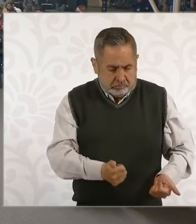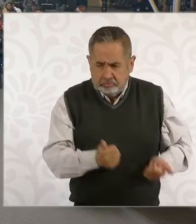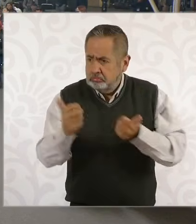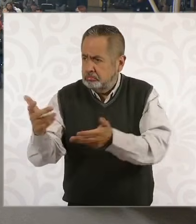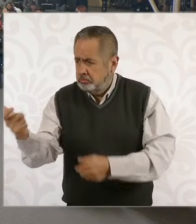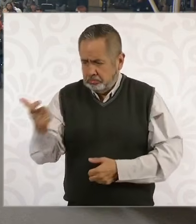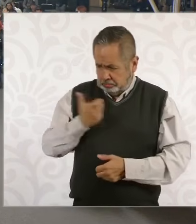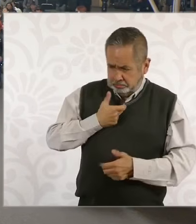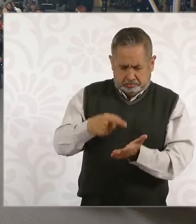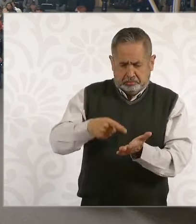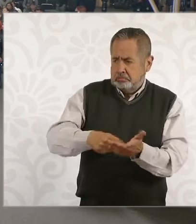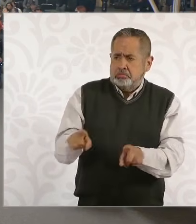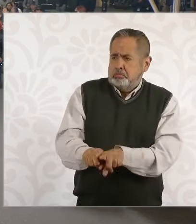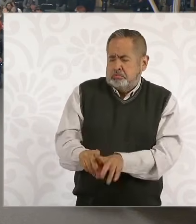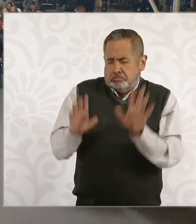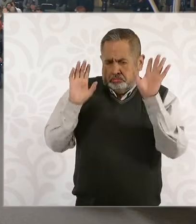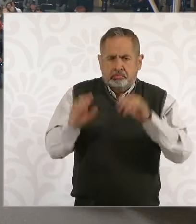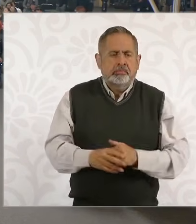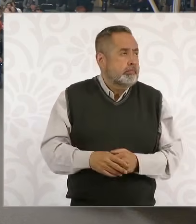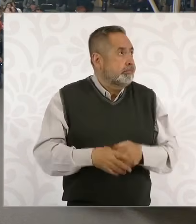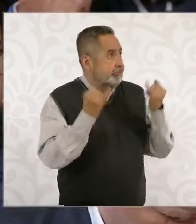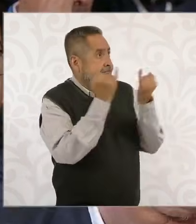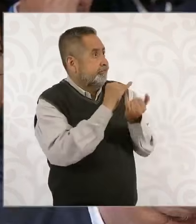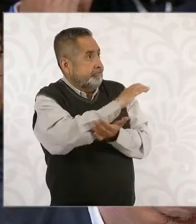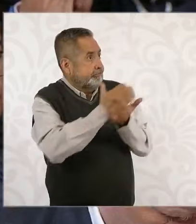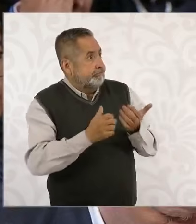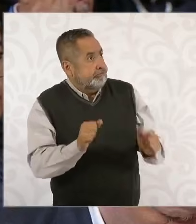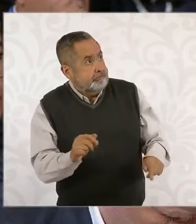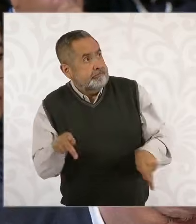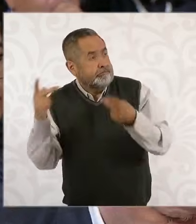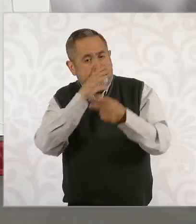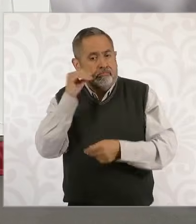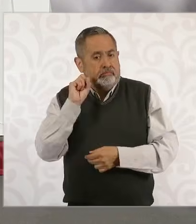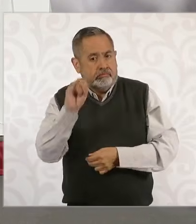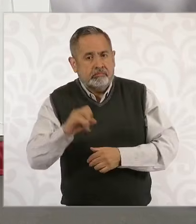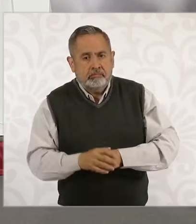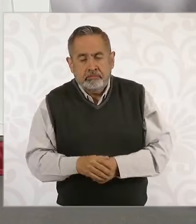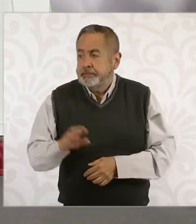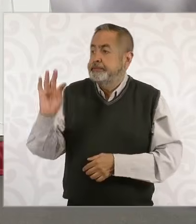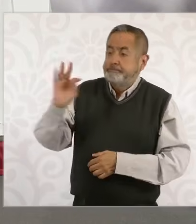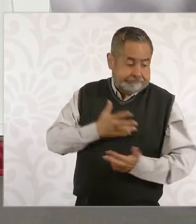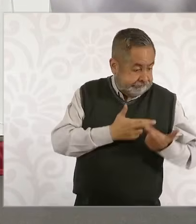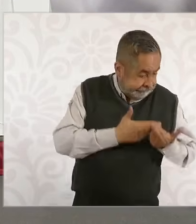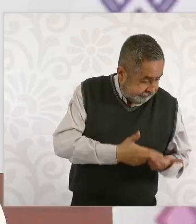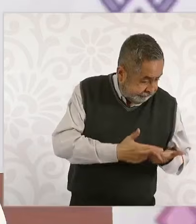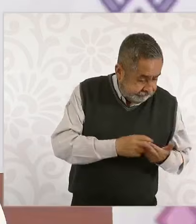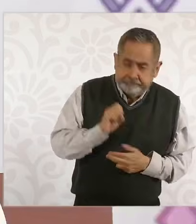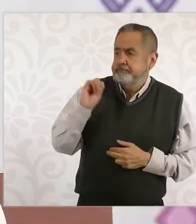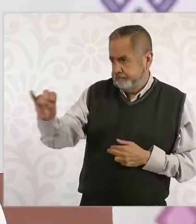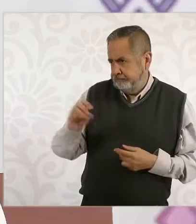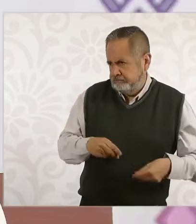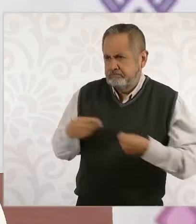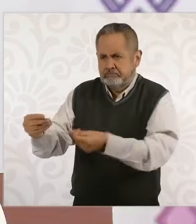contrato. Sí, director, quisiera preguntarle entonces, ¿se van a mantener los contratos de venta de petróleo a Cuba? Si tenemos disponibilidad, sí, pero como yo les